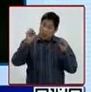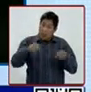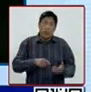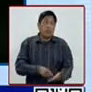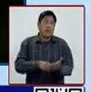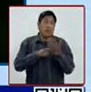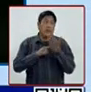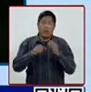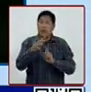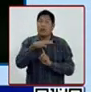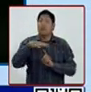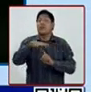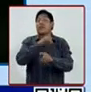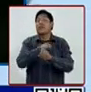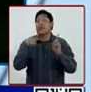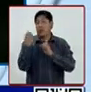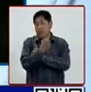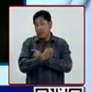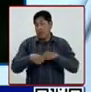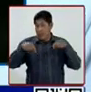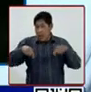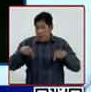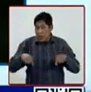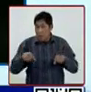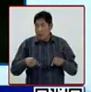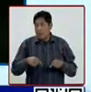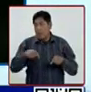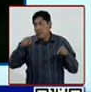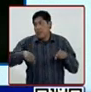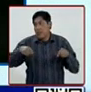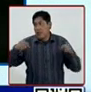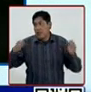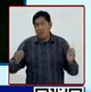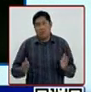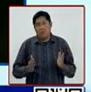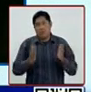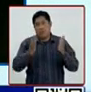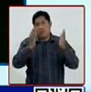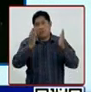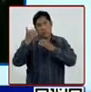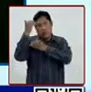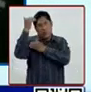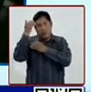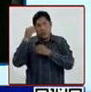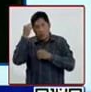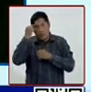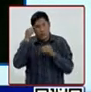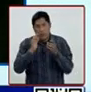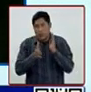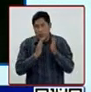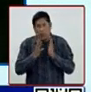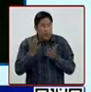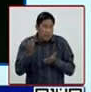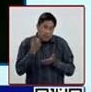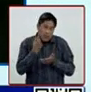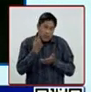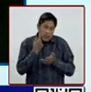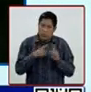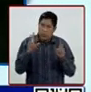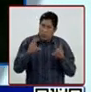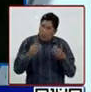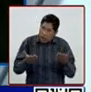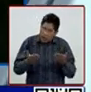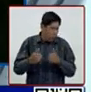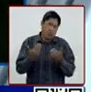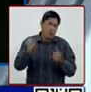poder juntar el panorama el ambiente que se está viviendo en estas instalaciones donde debería instalarse repetimos a las 8:15 de este diálogo No es cierto